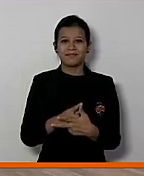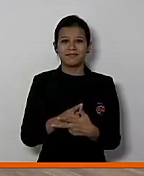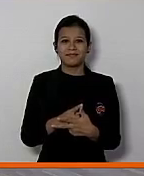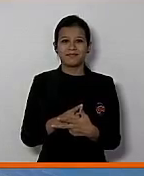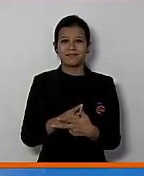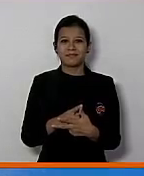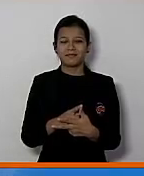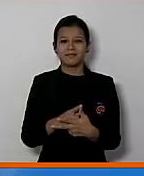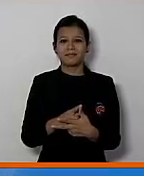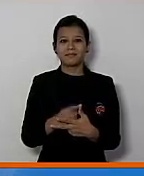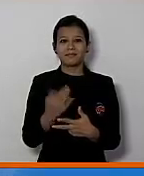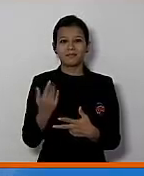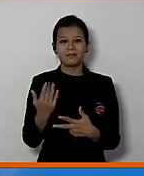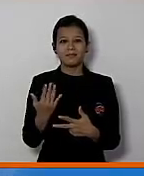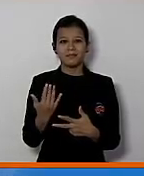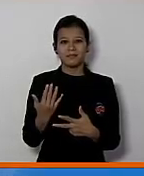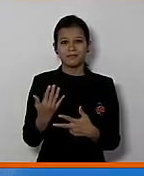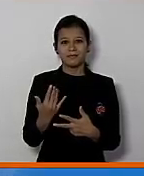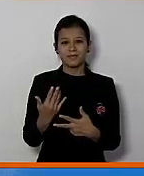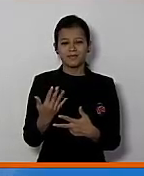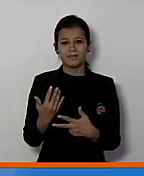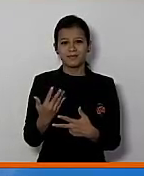es